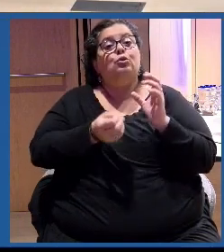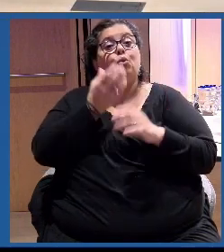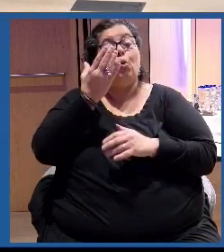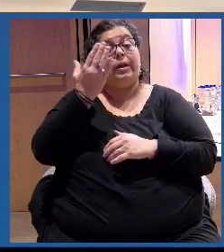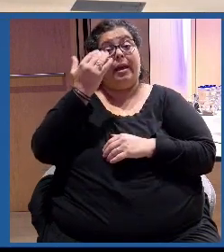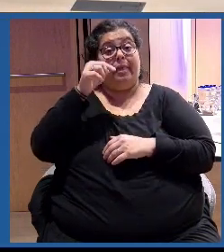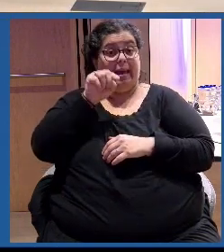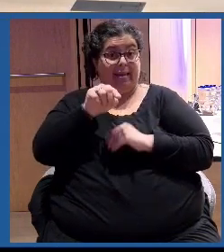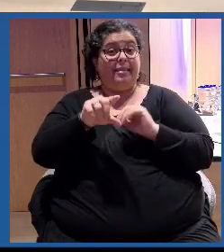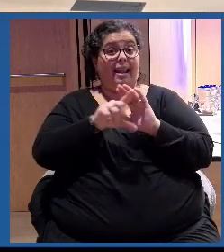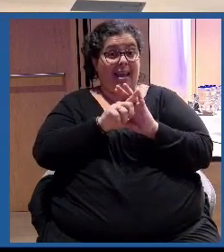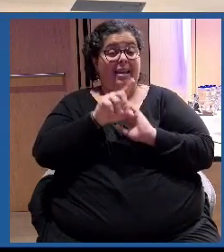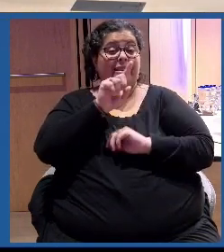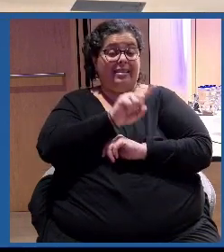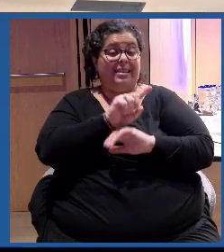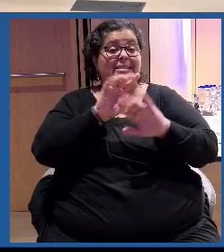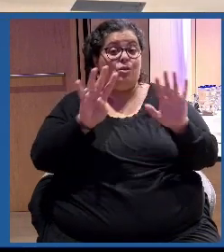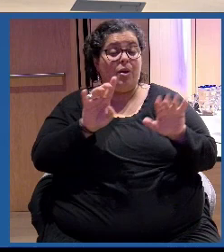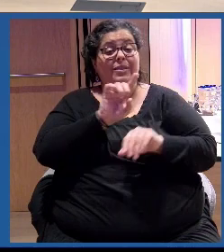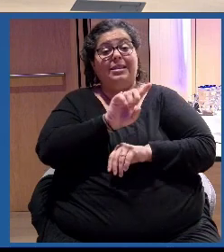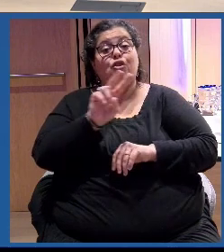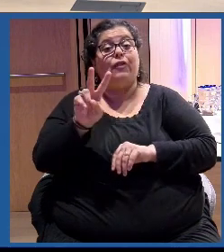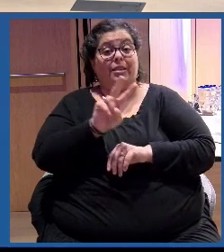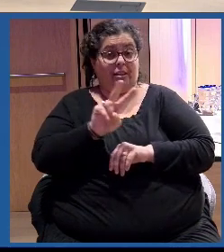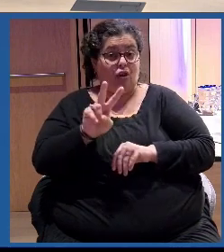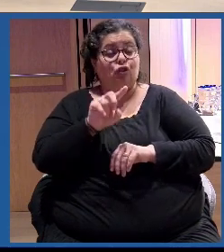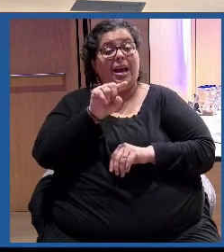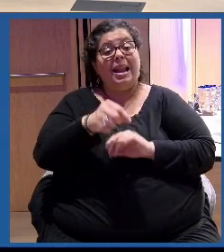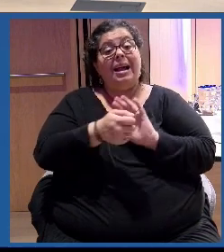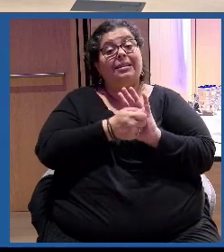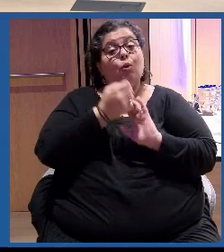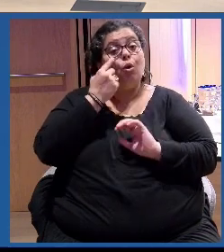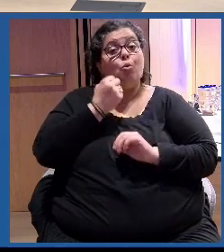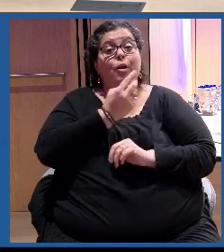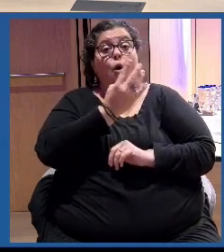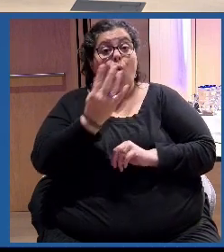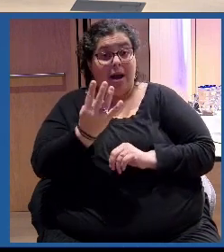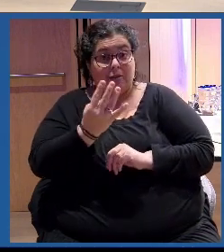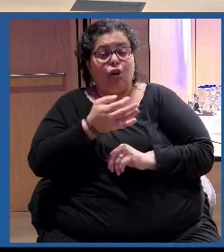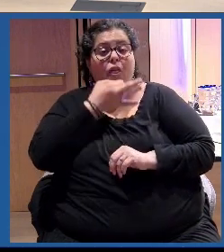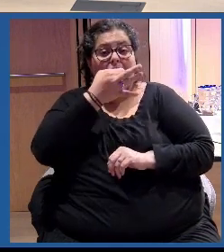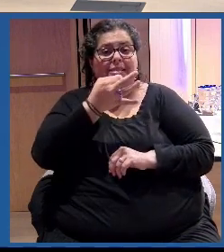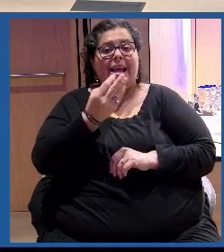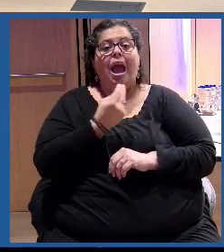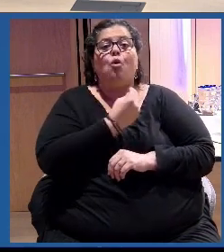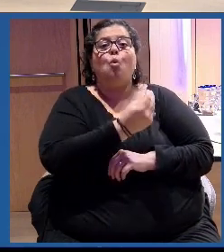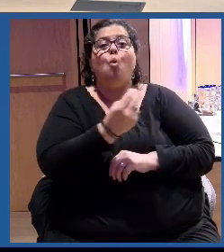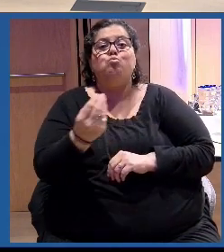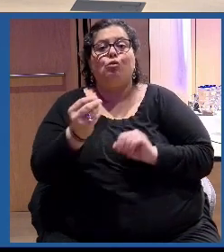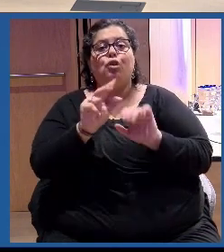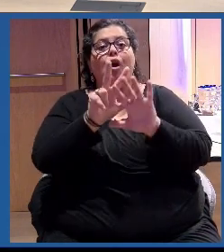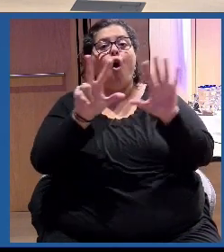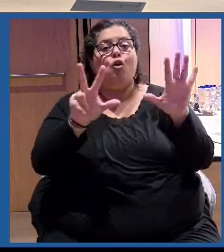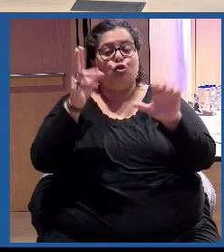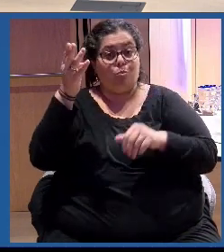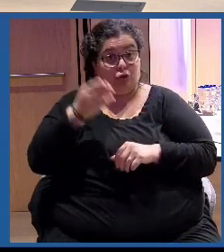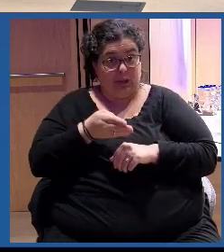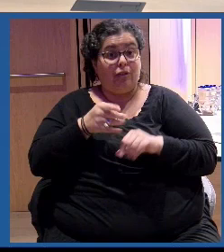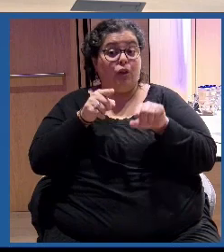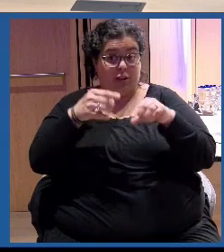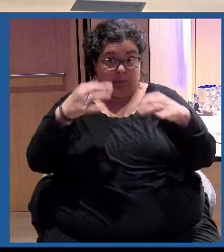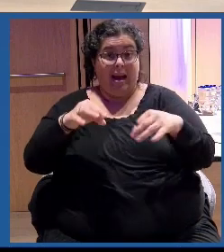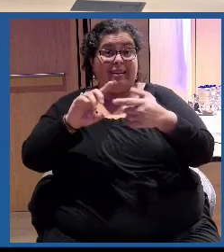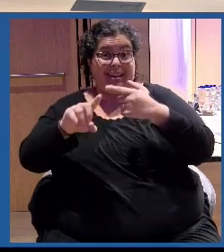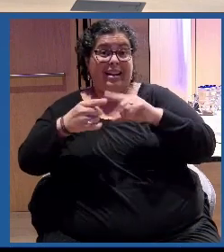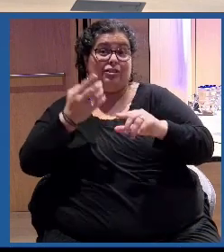ley 19122. El artículo 4, donde establecen cupos de un 8%, que guarda relación